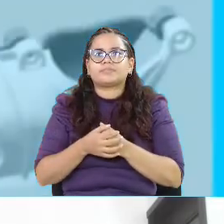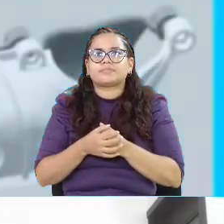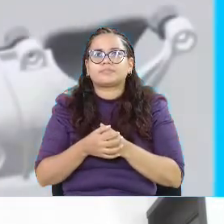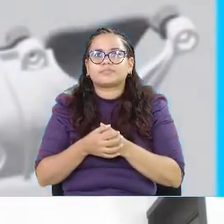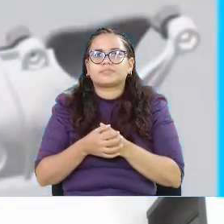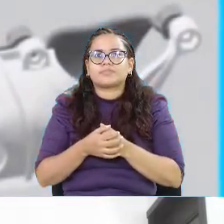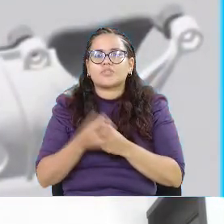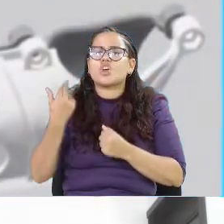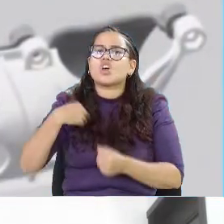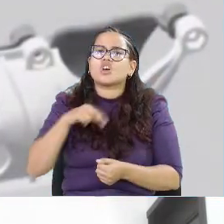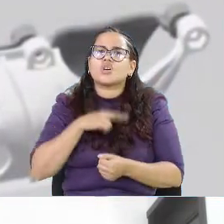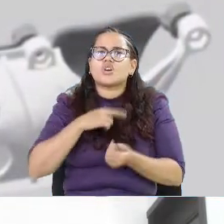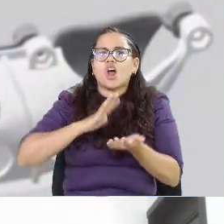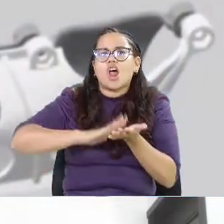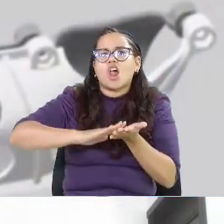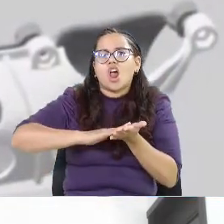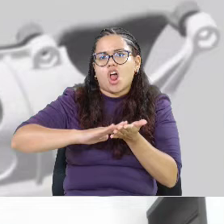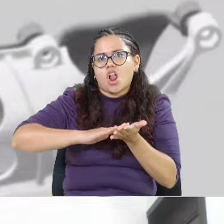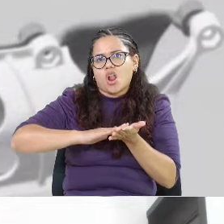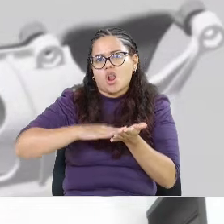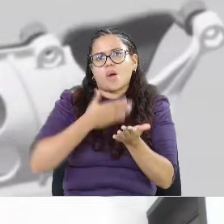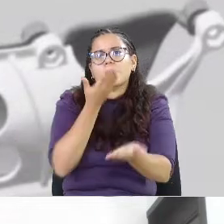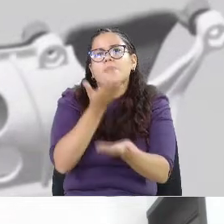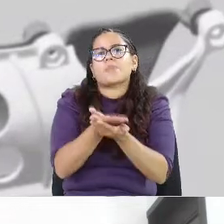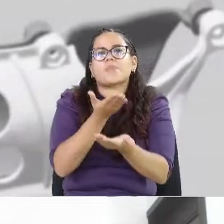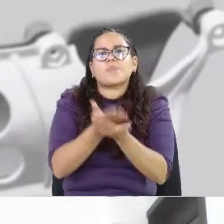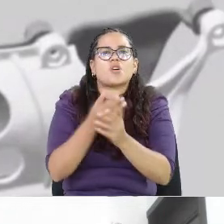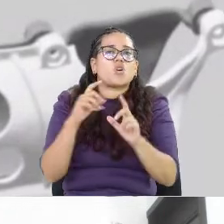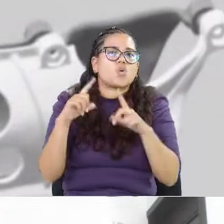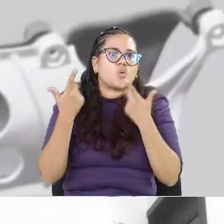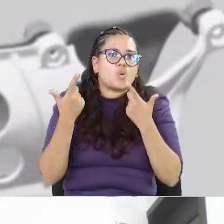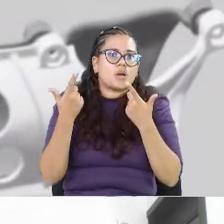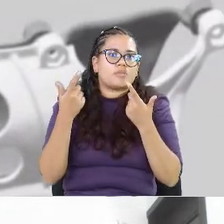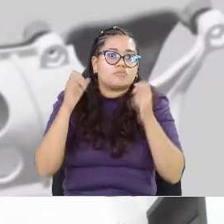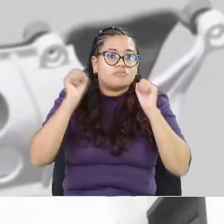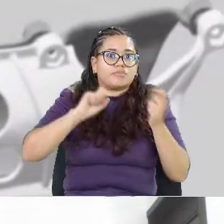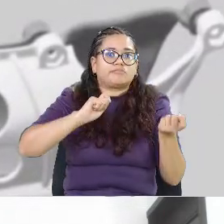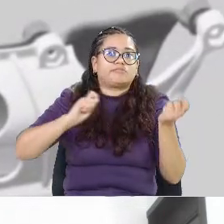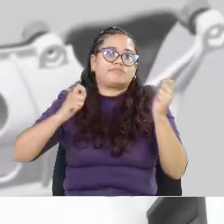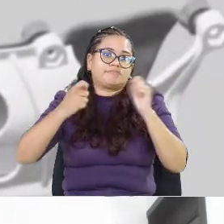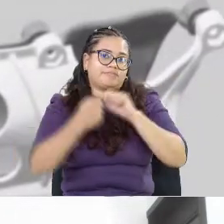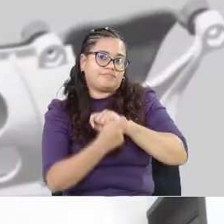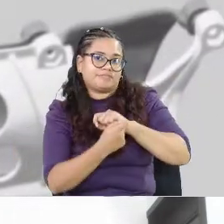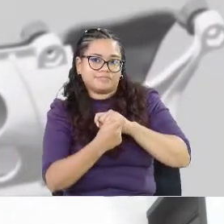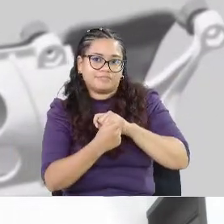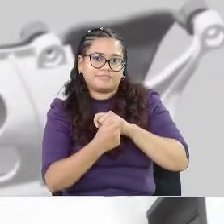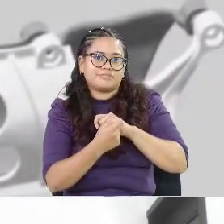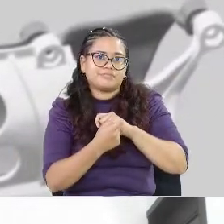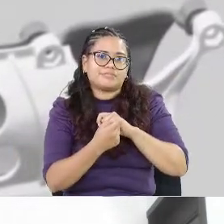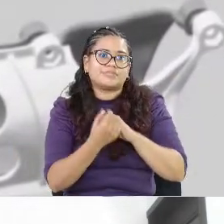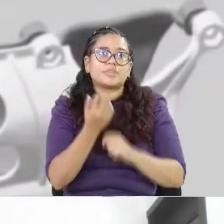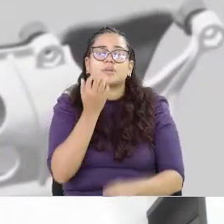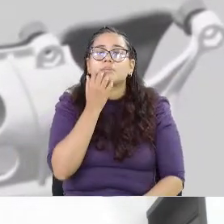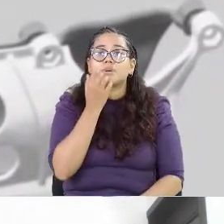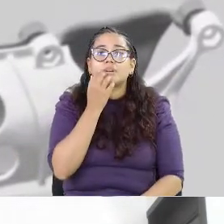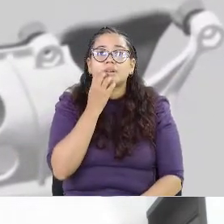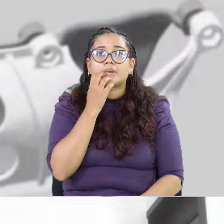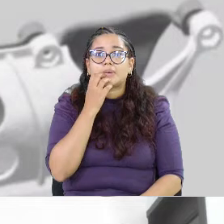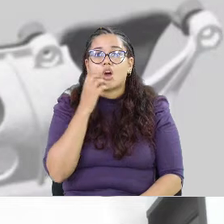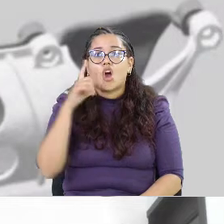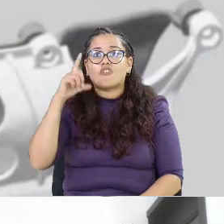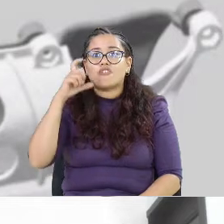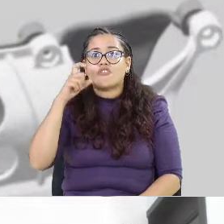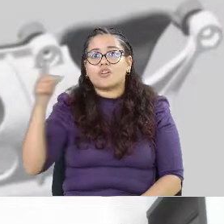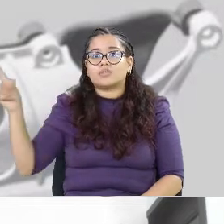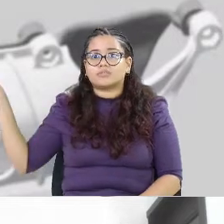La solución que nosotros proponemos es una conversión digital. Entonces, si vemos en la primera foto